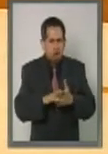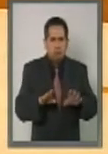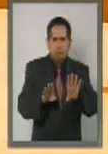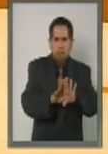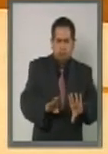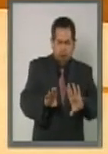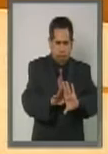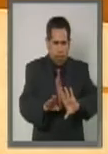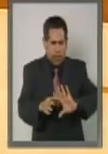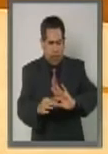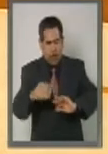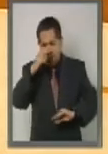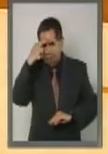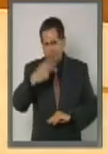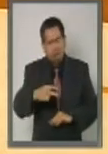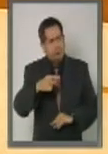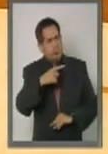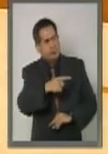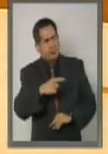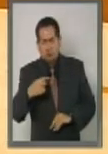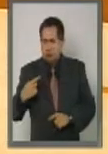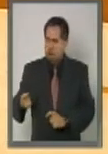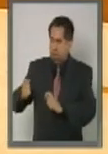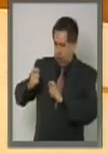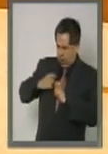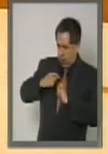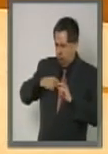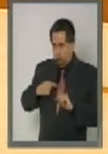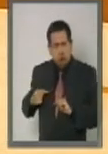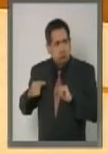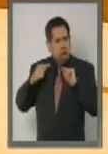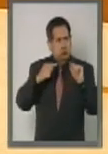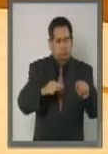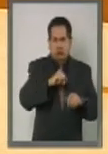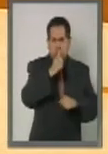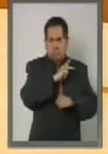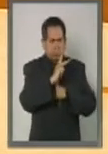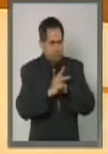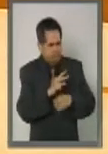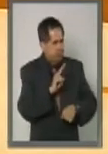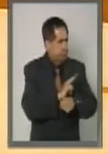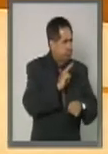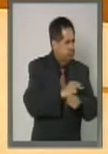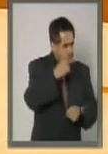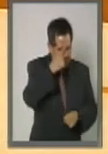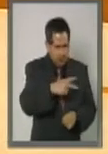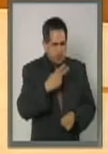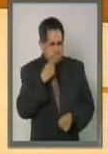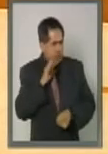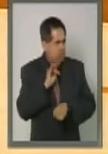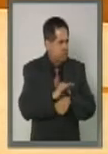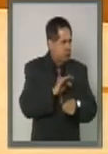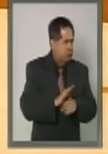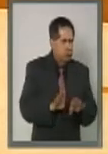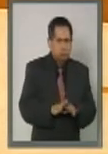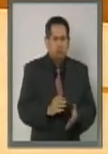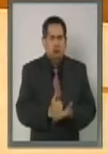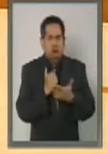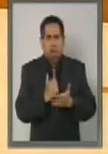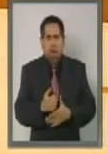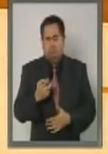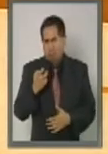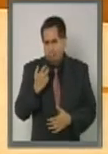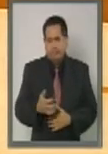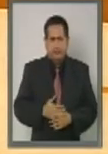buen nombre de México como funcionarios del Estado mexicano en todo el mundo. En correspondencia a esta entrega